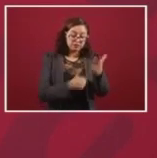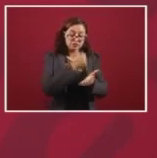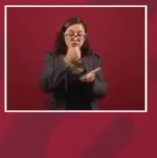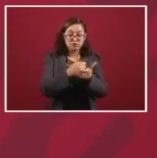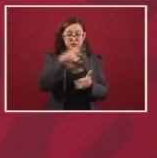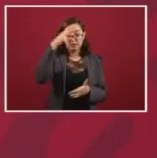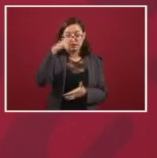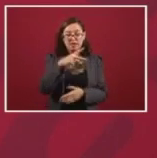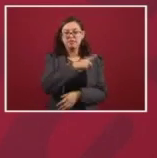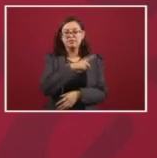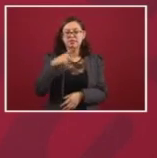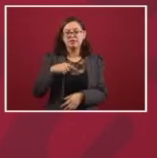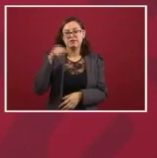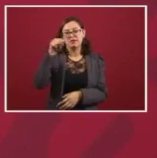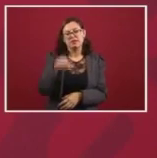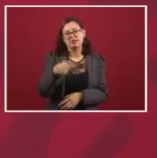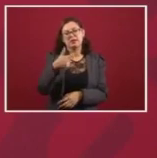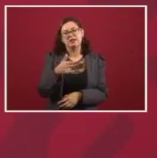Ixhuatlán de Madero,